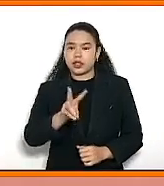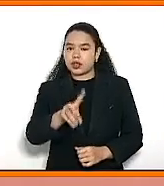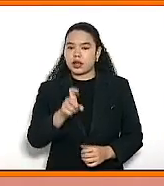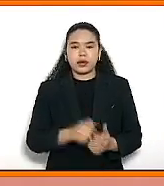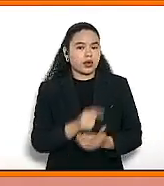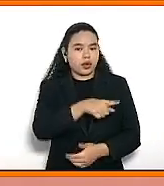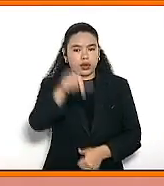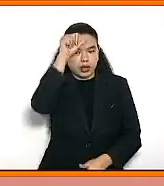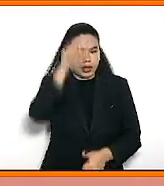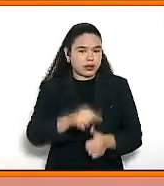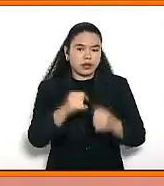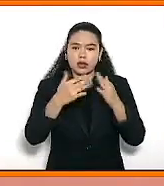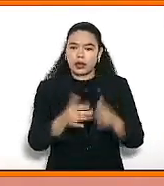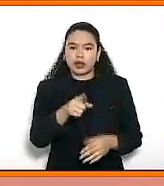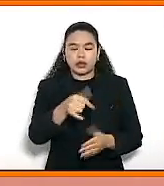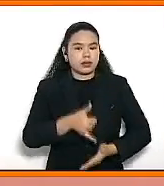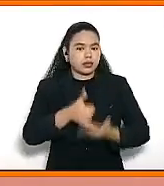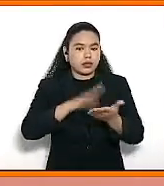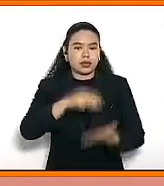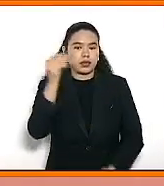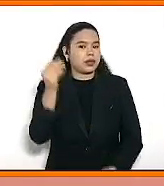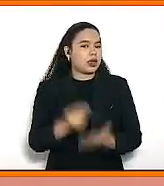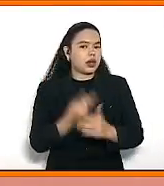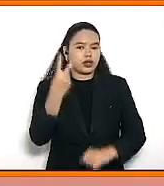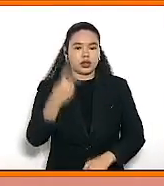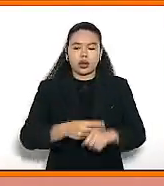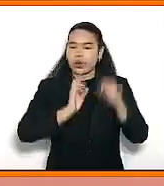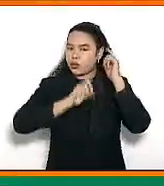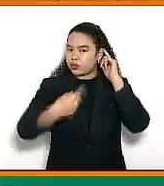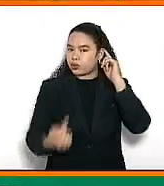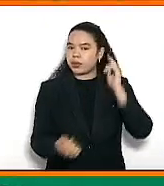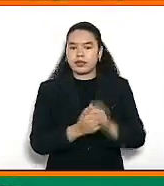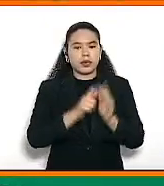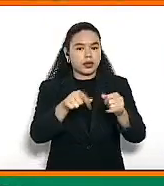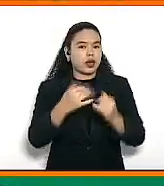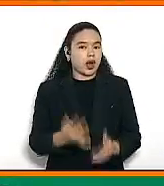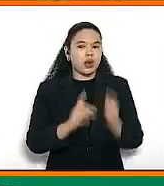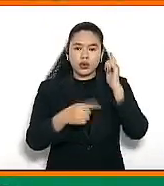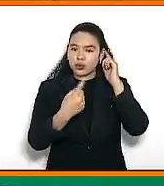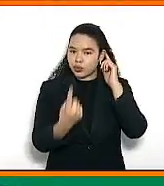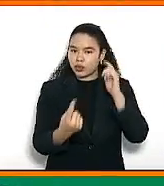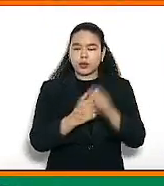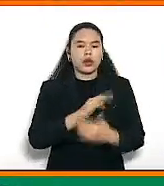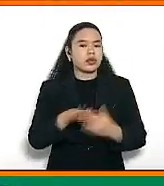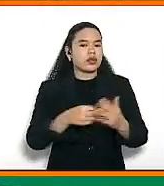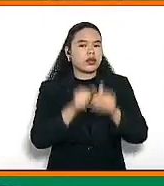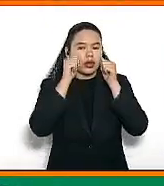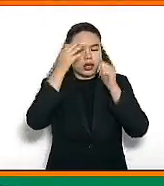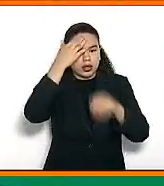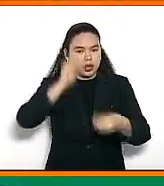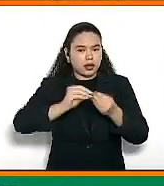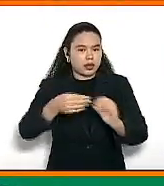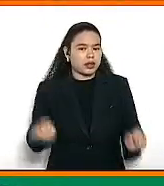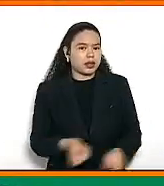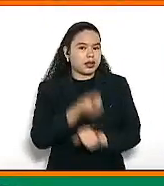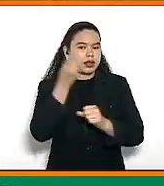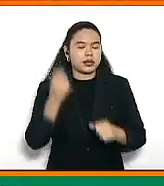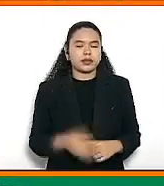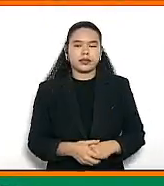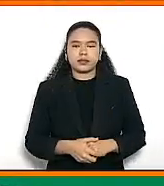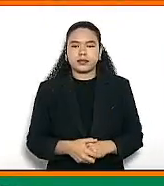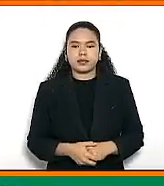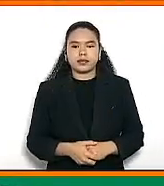2X. Recuerda, querido jugador, que tu premio se multiplica por 2 en Diaria, pero si eres jugador para más 1, atento porque tu número ganador es